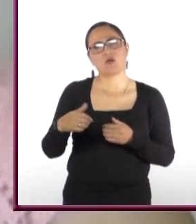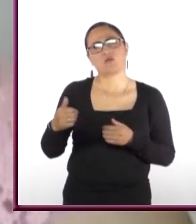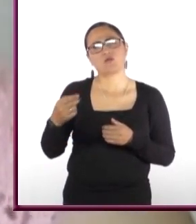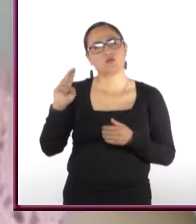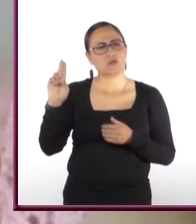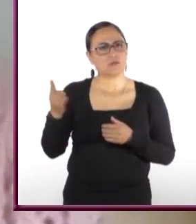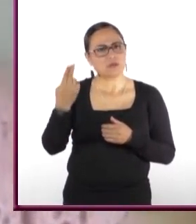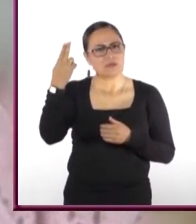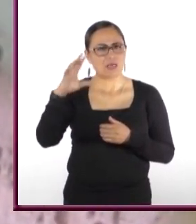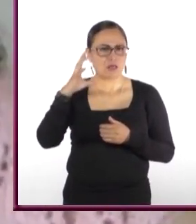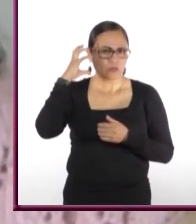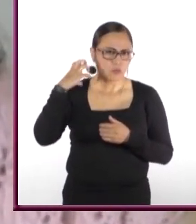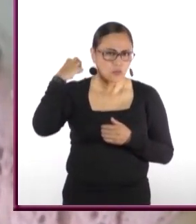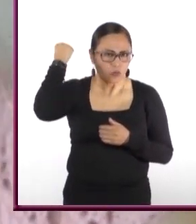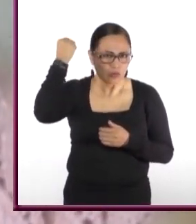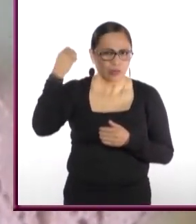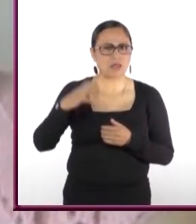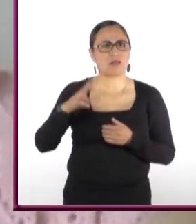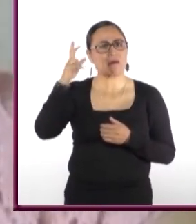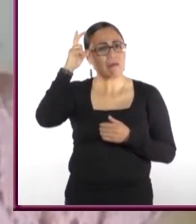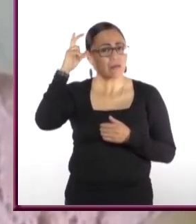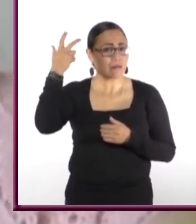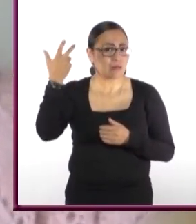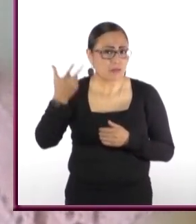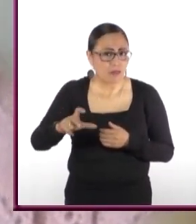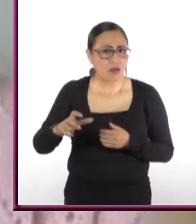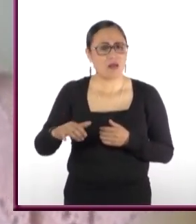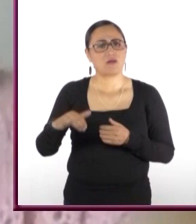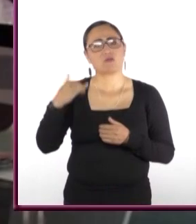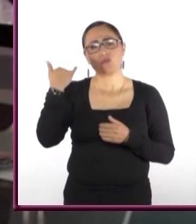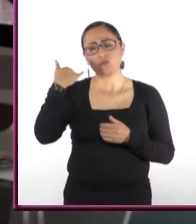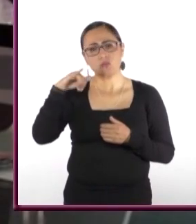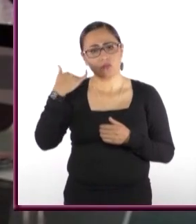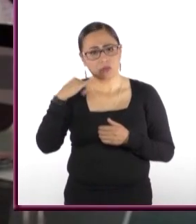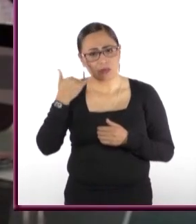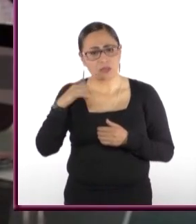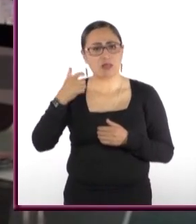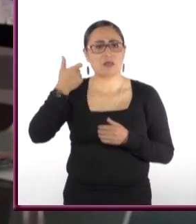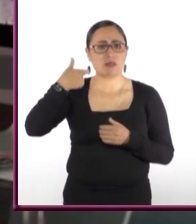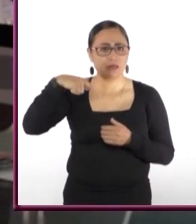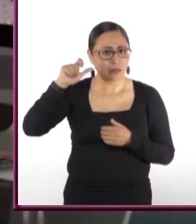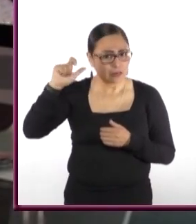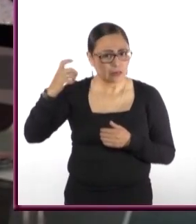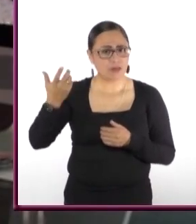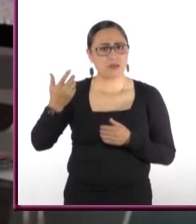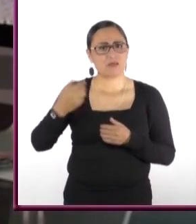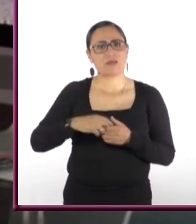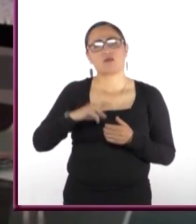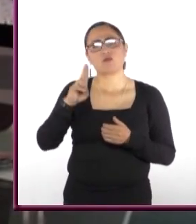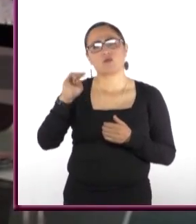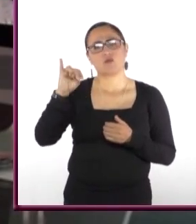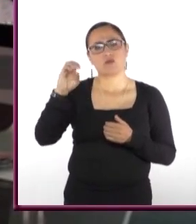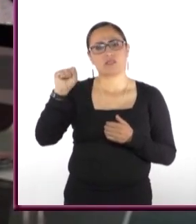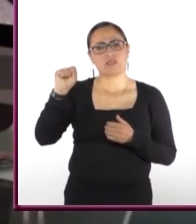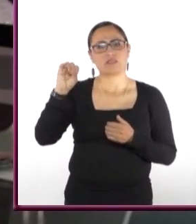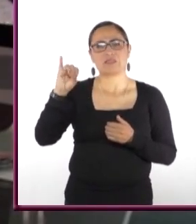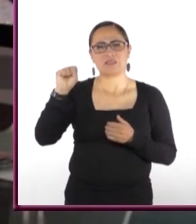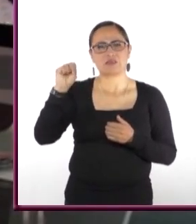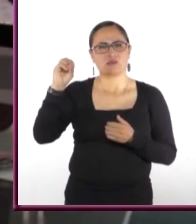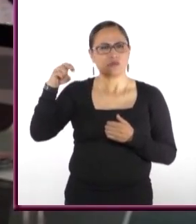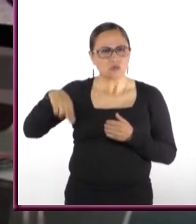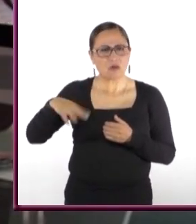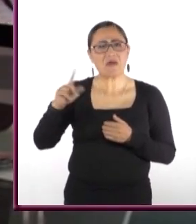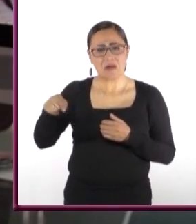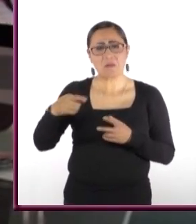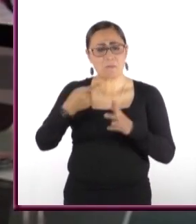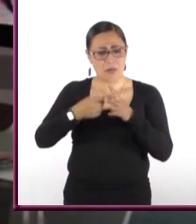Universidad Moreliana, la de Hidalgo, Yucatán, Querétaro, Unison, todos esos